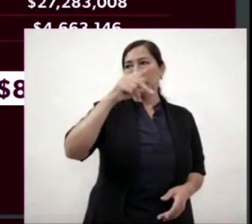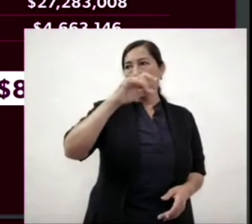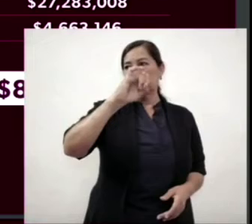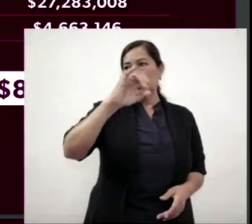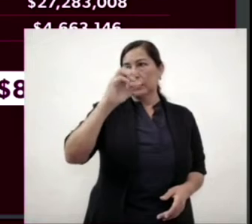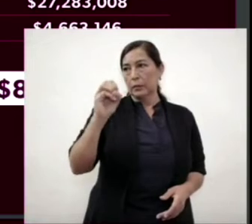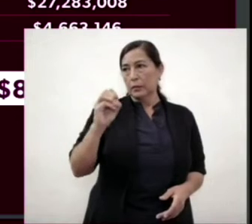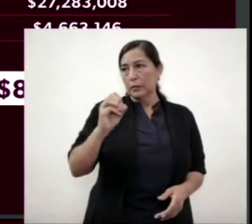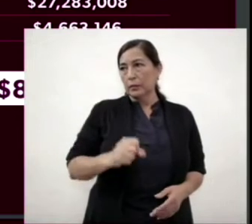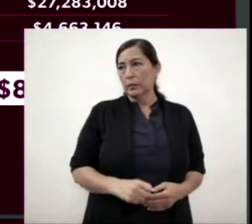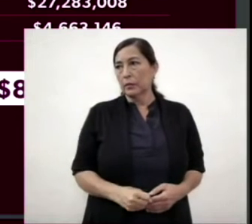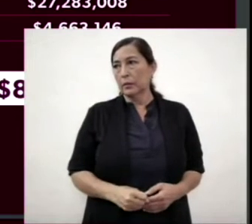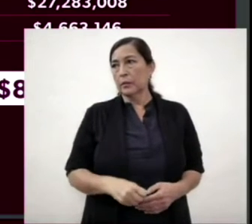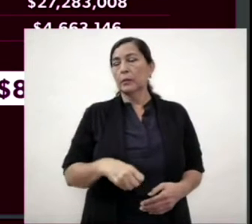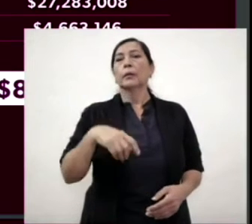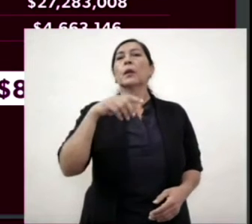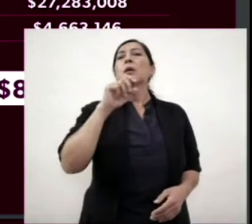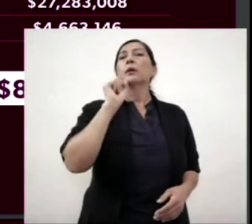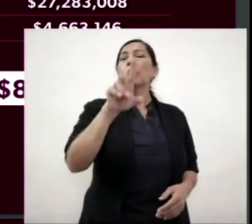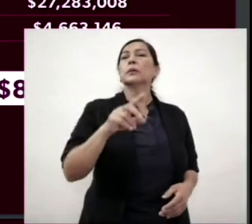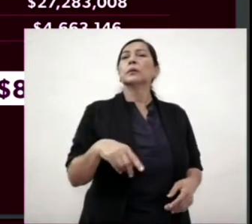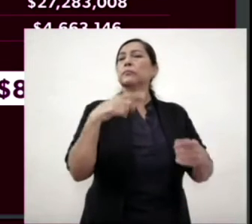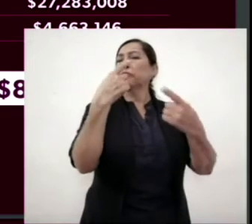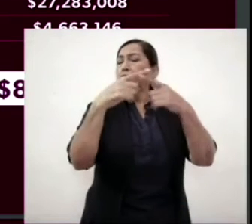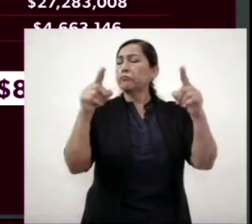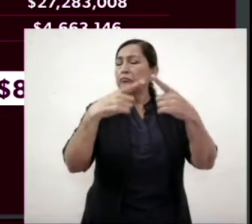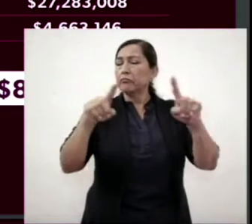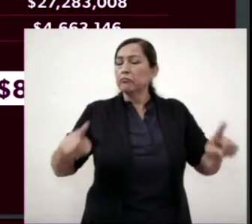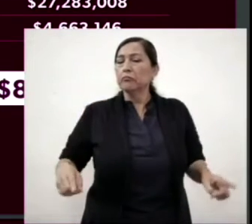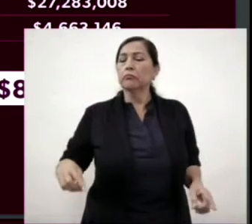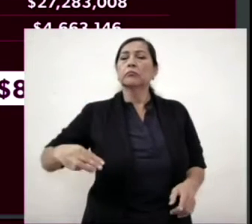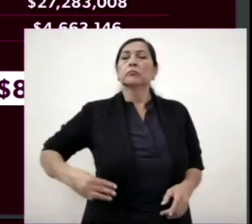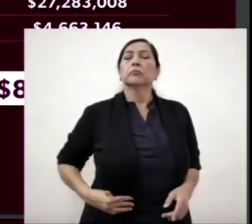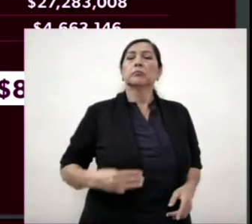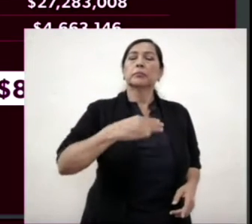5,256,583, Tangancícuaro, con una aportación total de